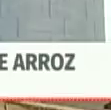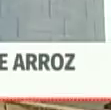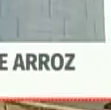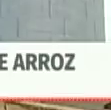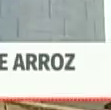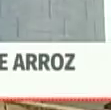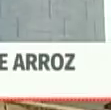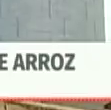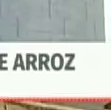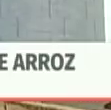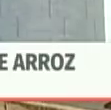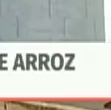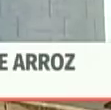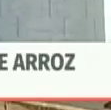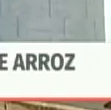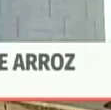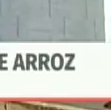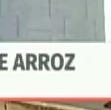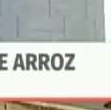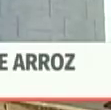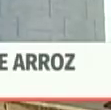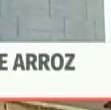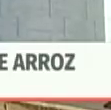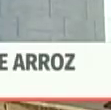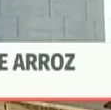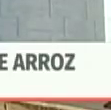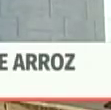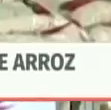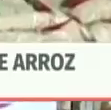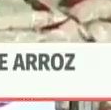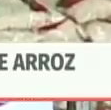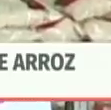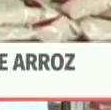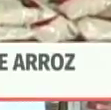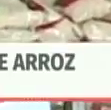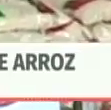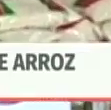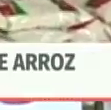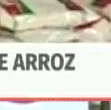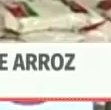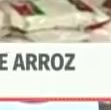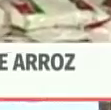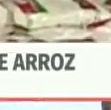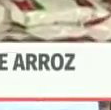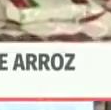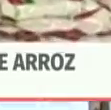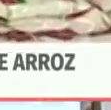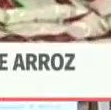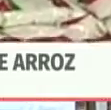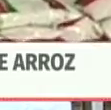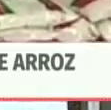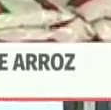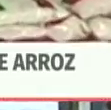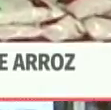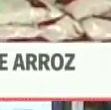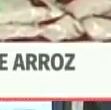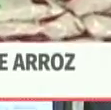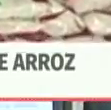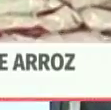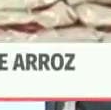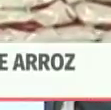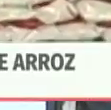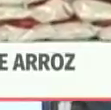de 22 mil toneladas. Tiene una capacidad, producto terminado, de 600 mil kilos de arroz.